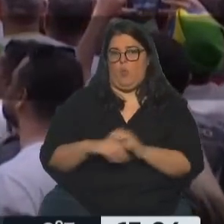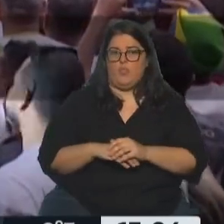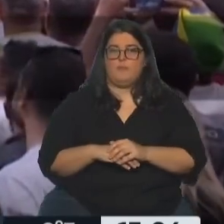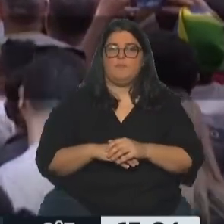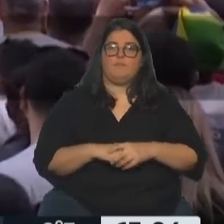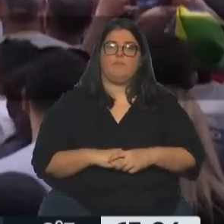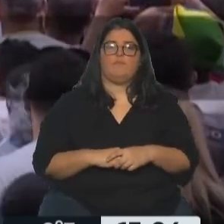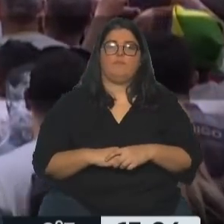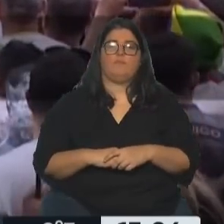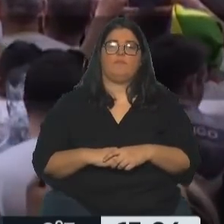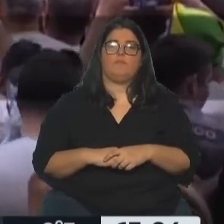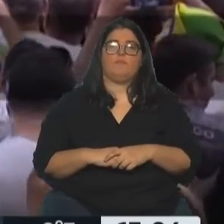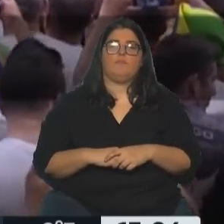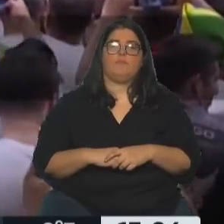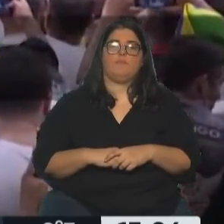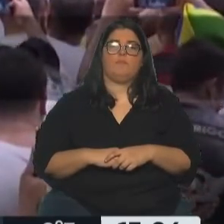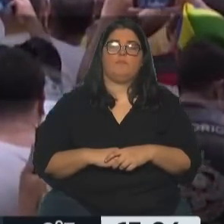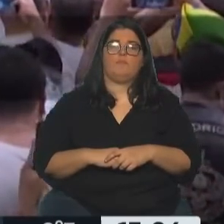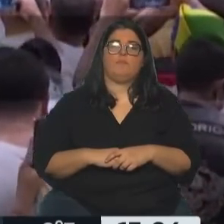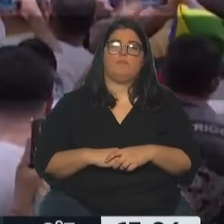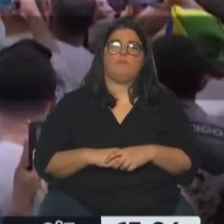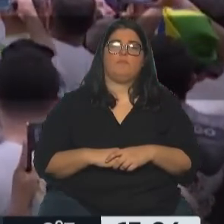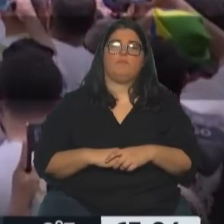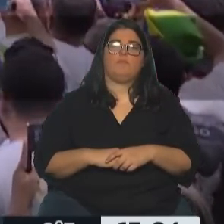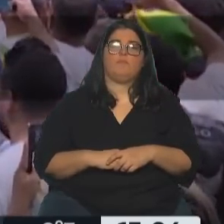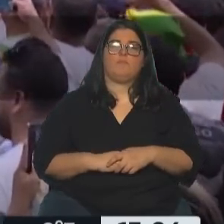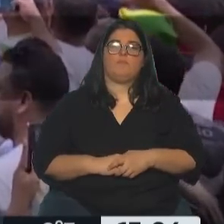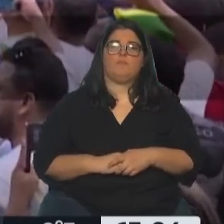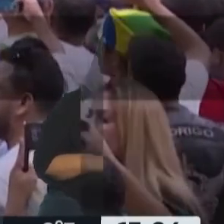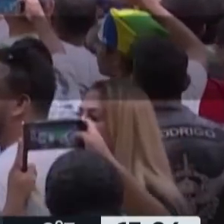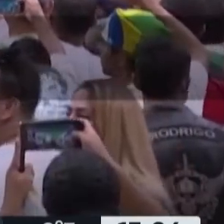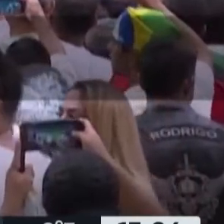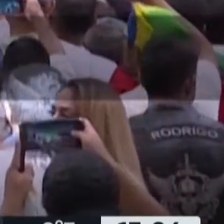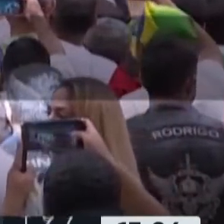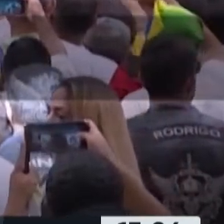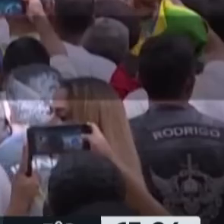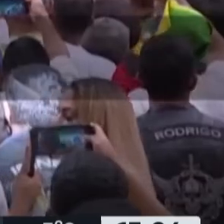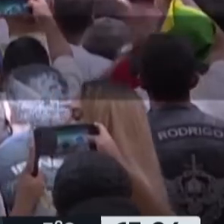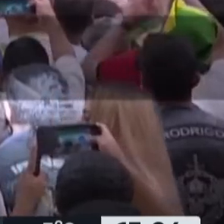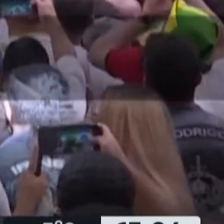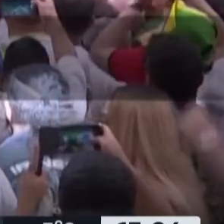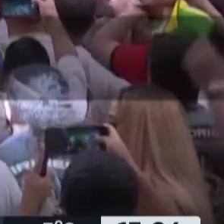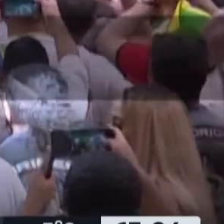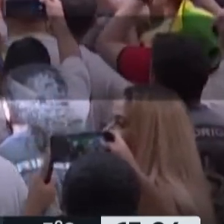poucos surdos de capa preta têm que entender o que é a voz do povo.